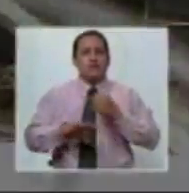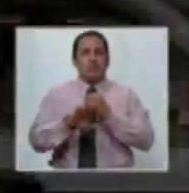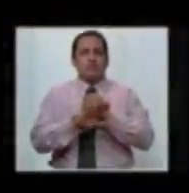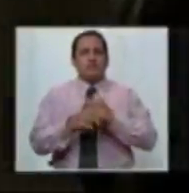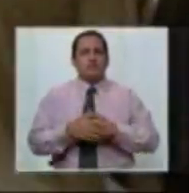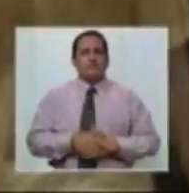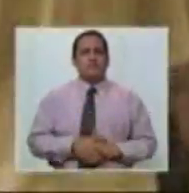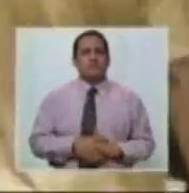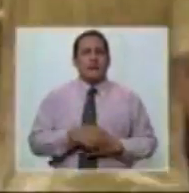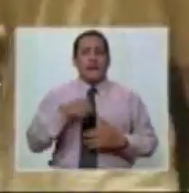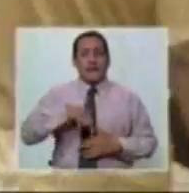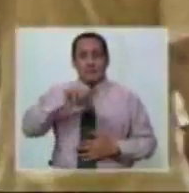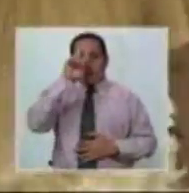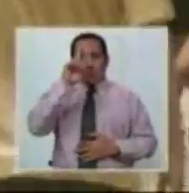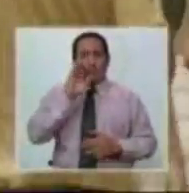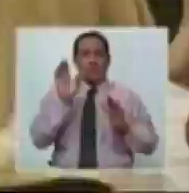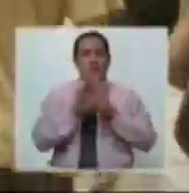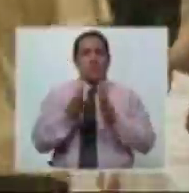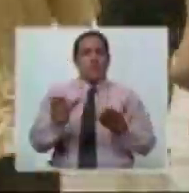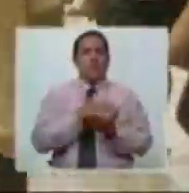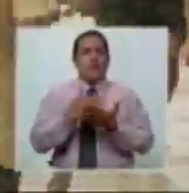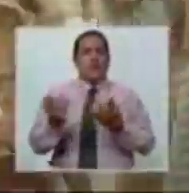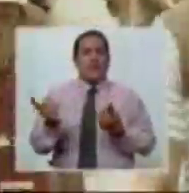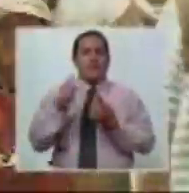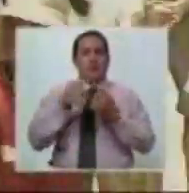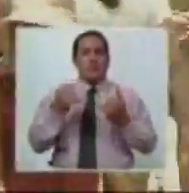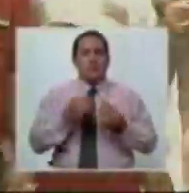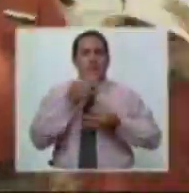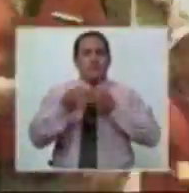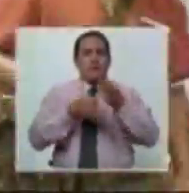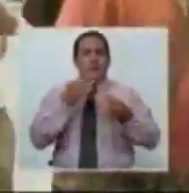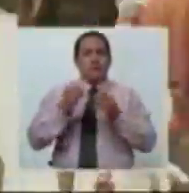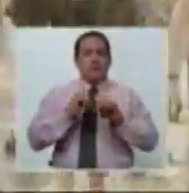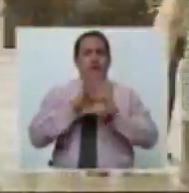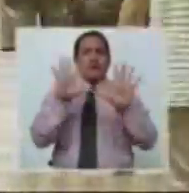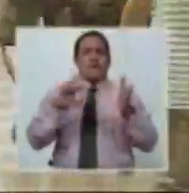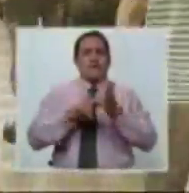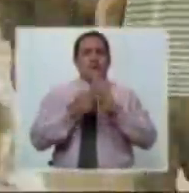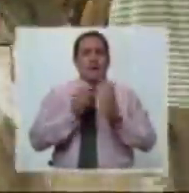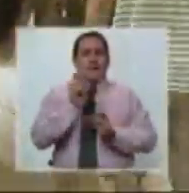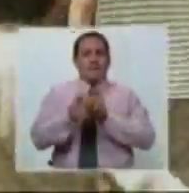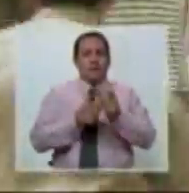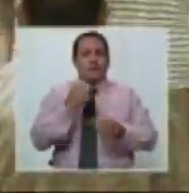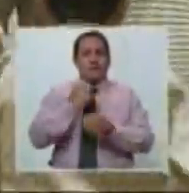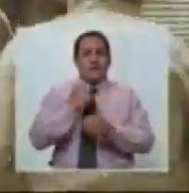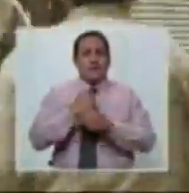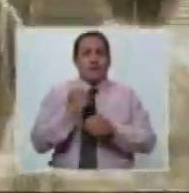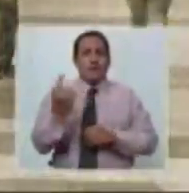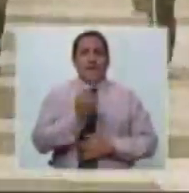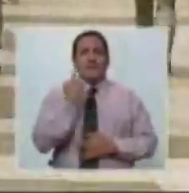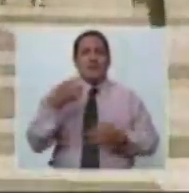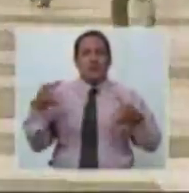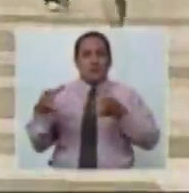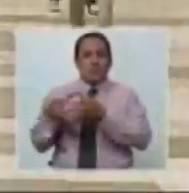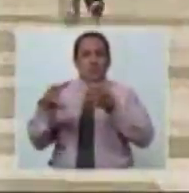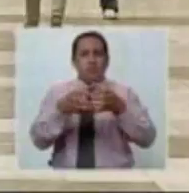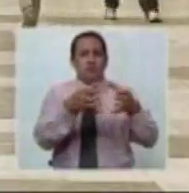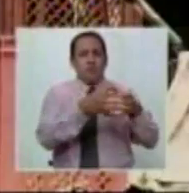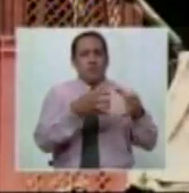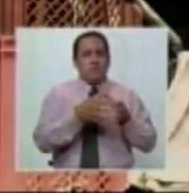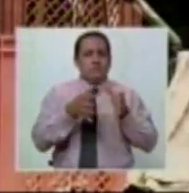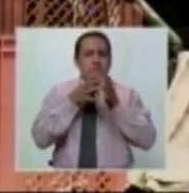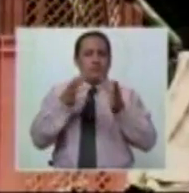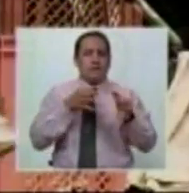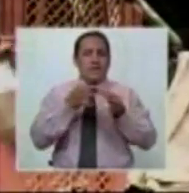básicos. En nuestro país no existe de momento un dato certero de la población laboral sindicalizada.